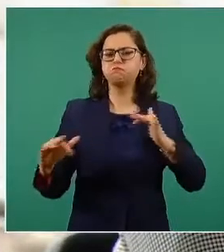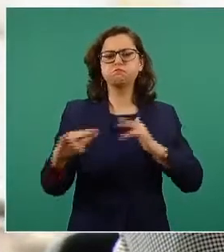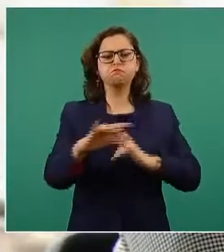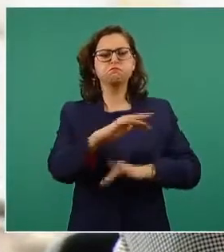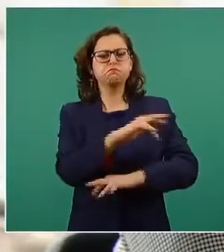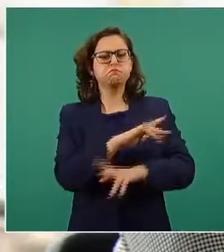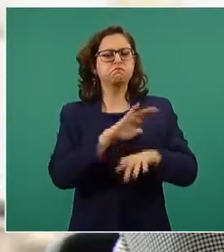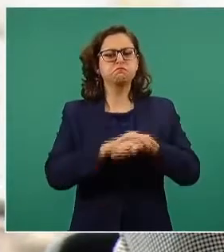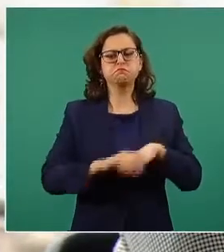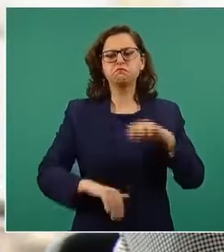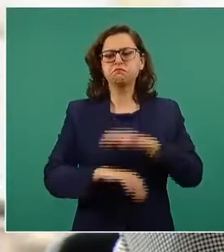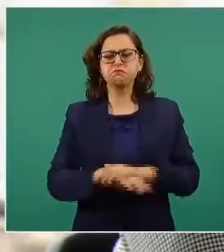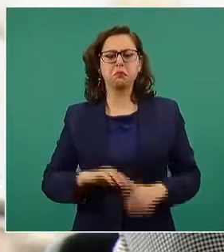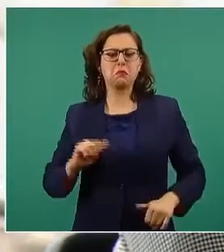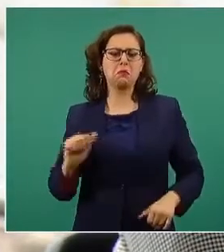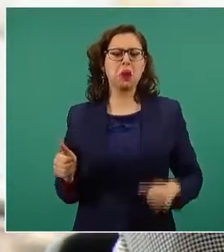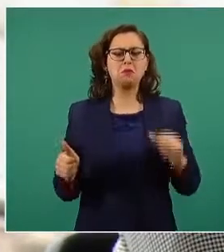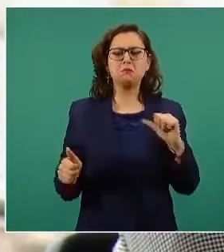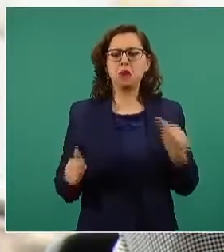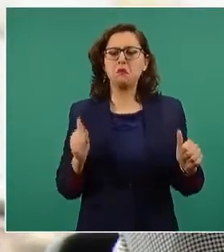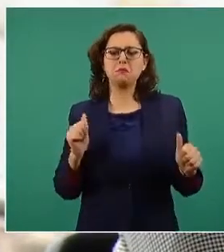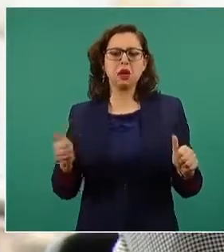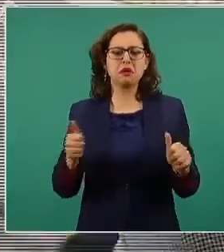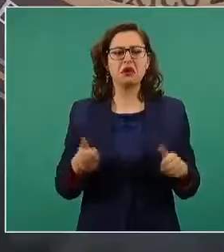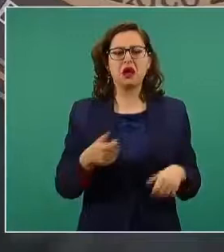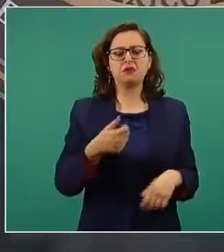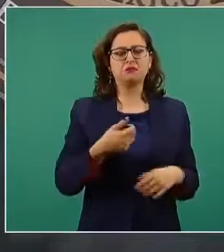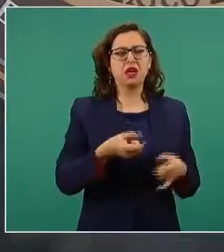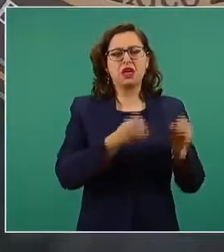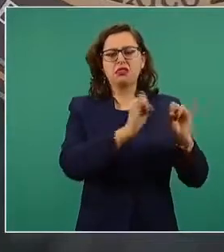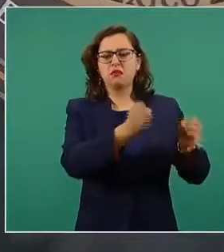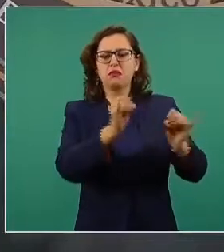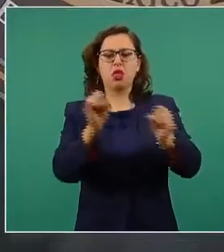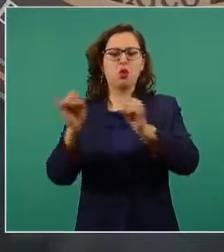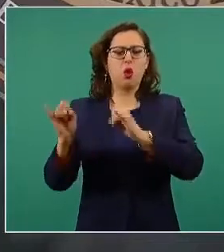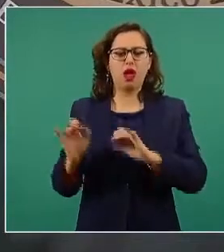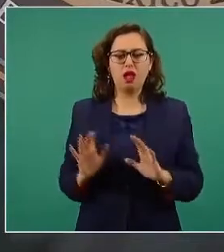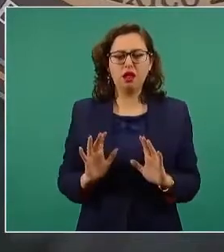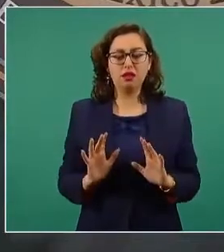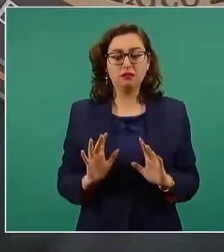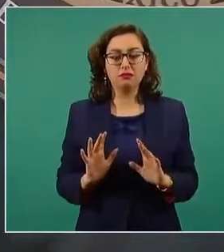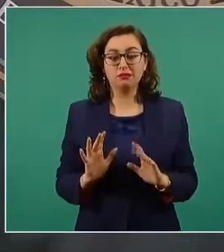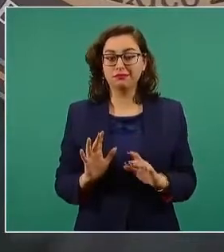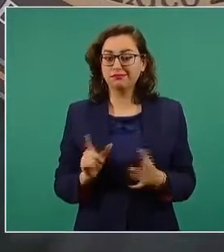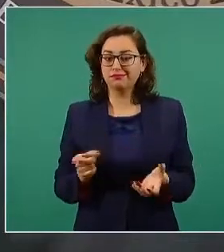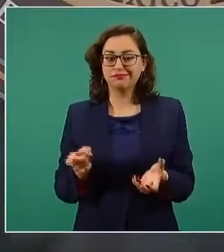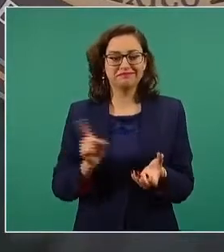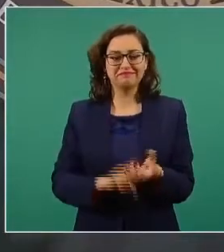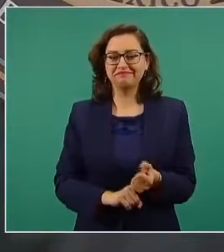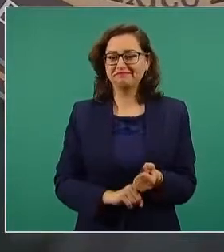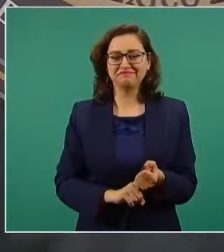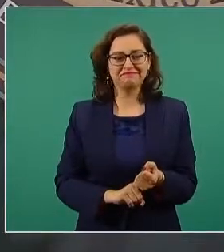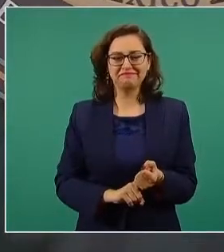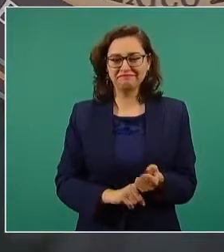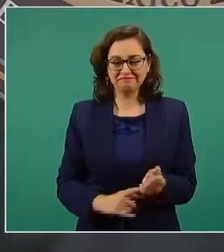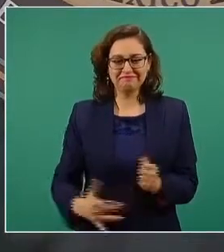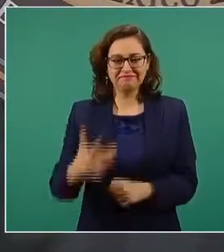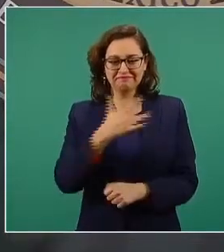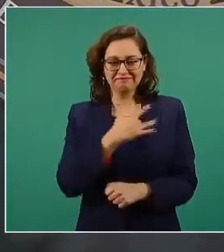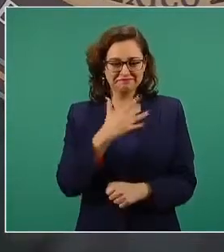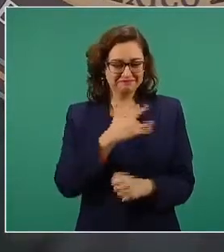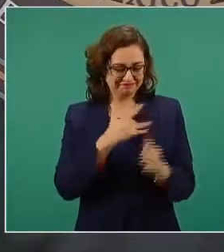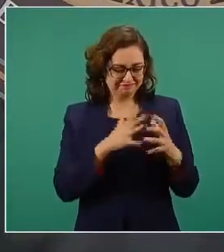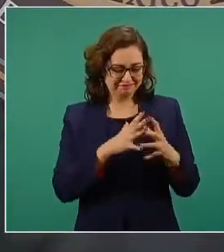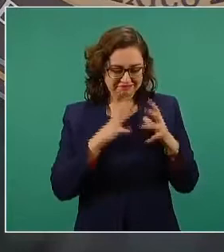apariencia predomina el individualismo, la gente es generosa, fraterna y unida